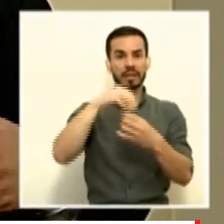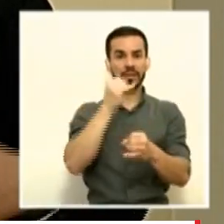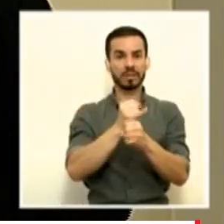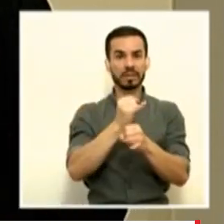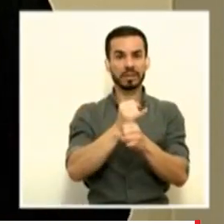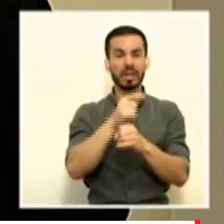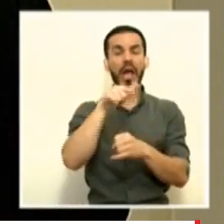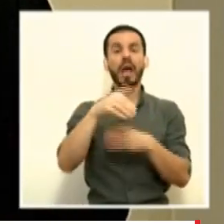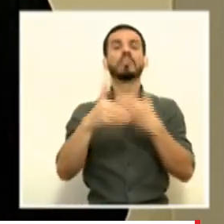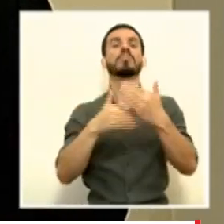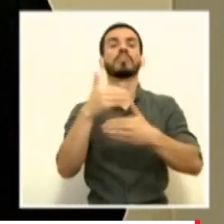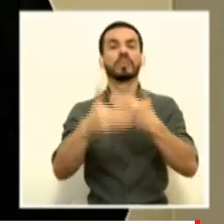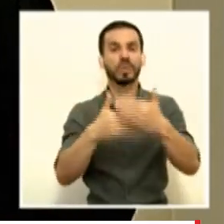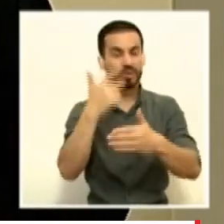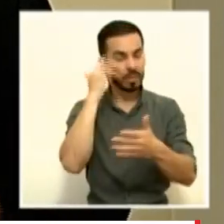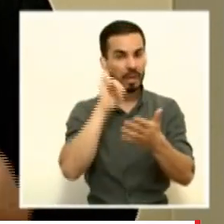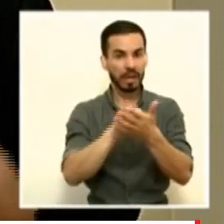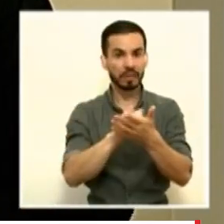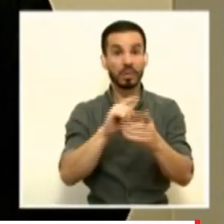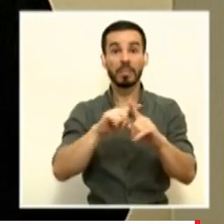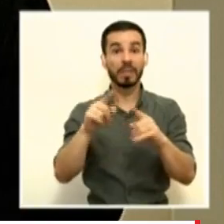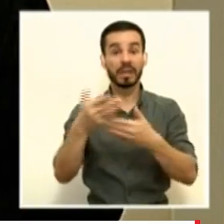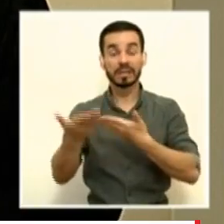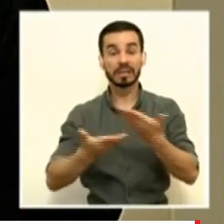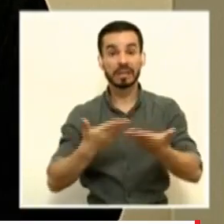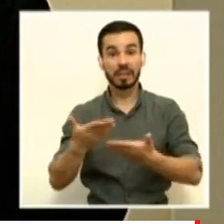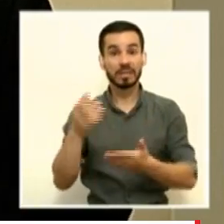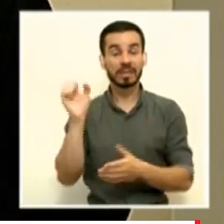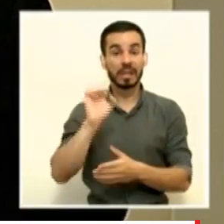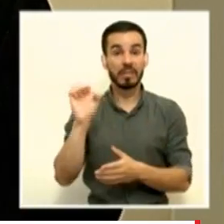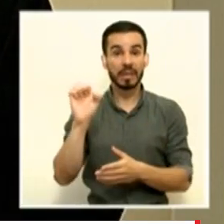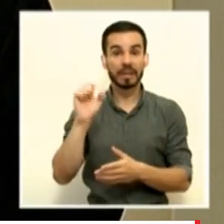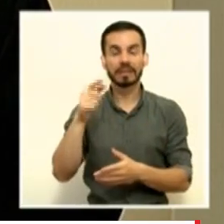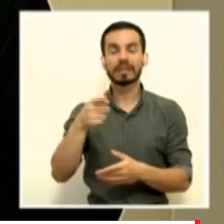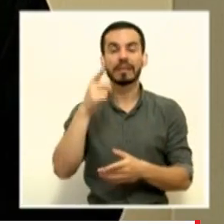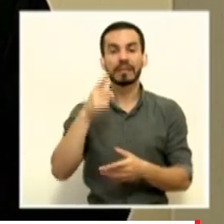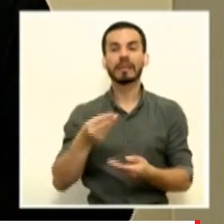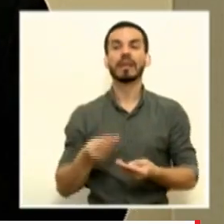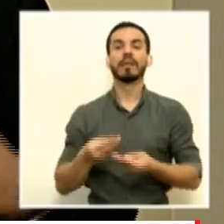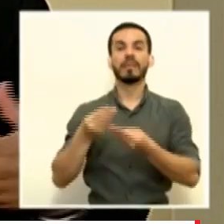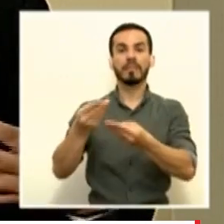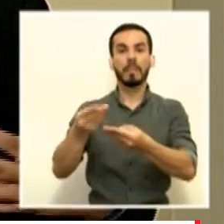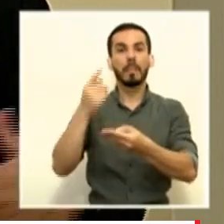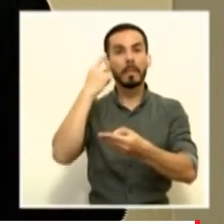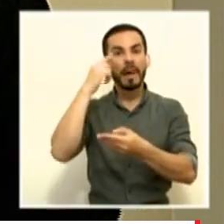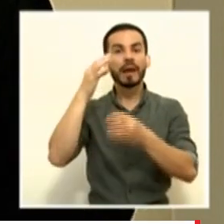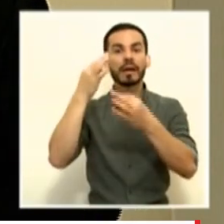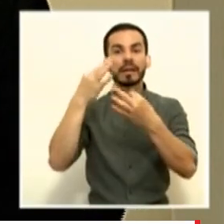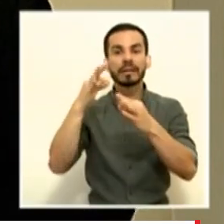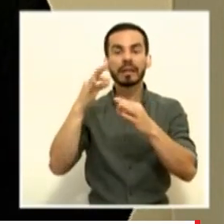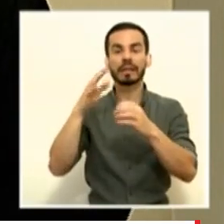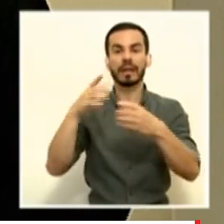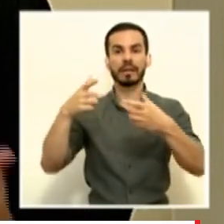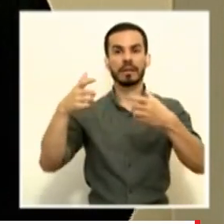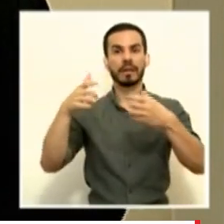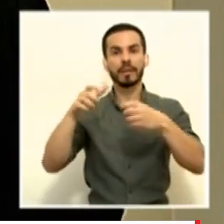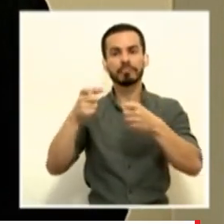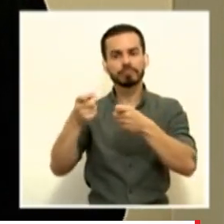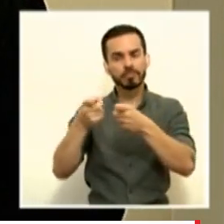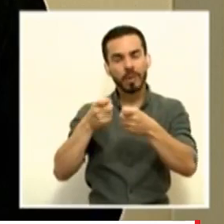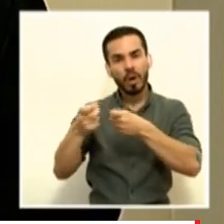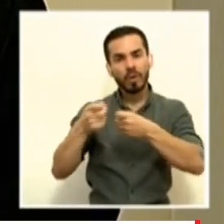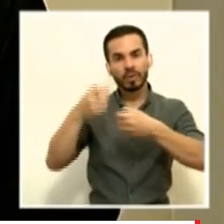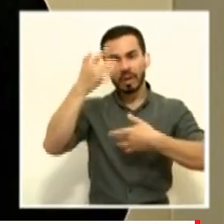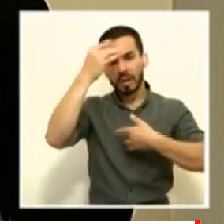la institución, hay procesos para esto, pero los servicios de emergencia deben de brindarse para tratar de contener la pandemia. Como